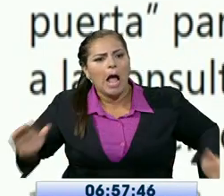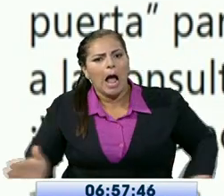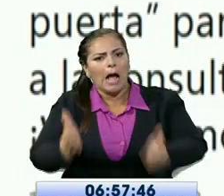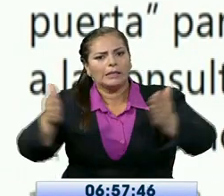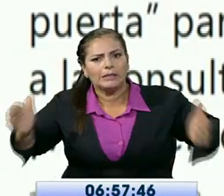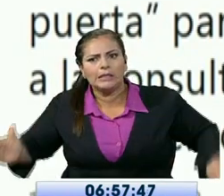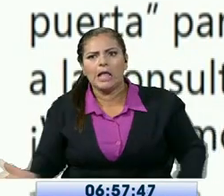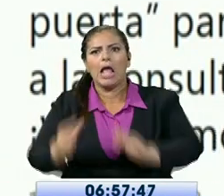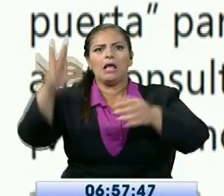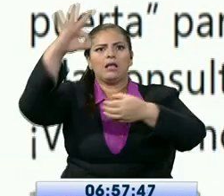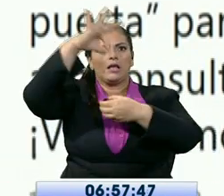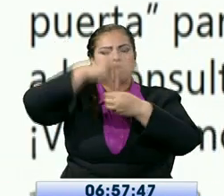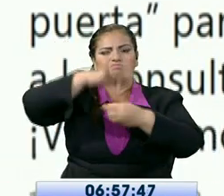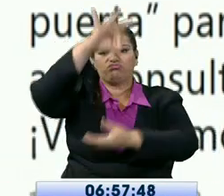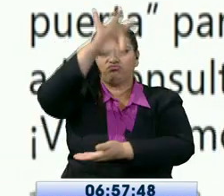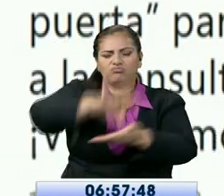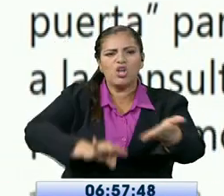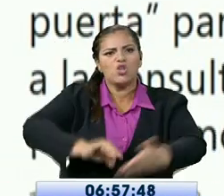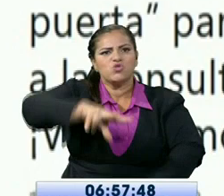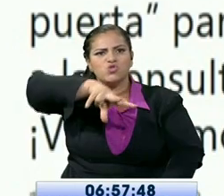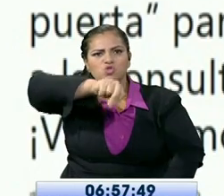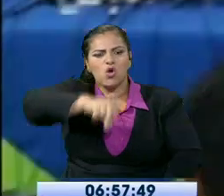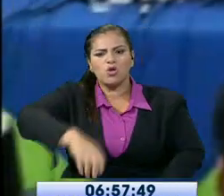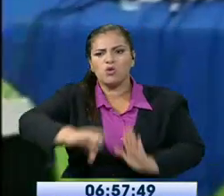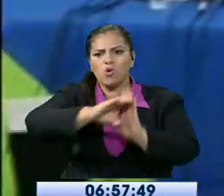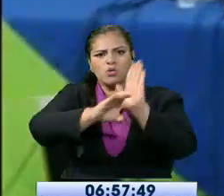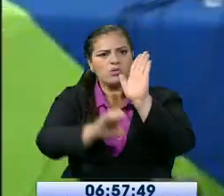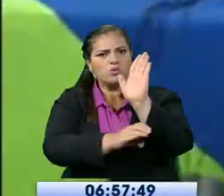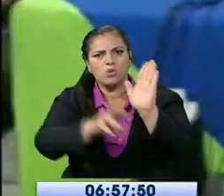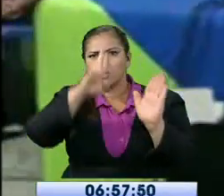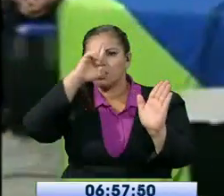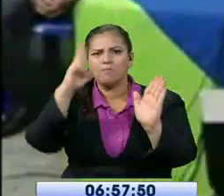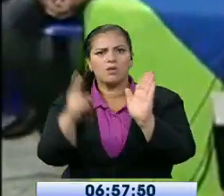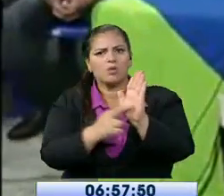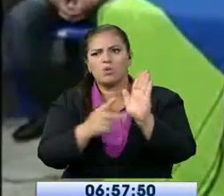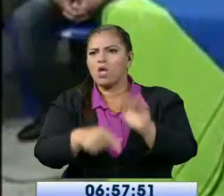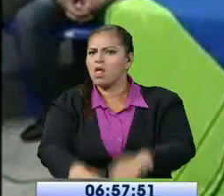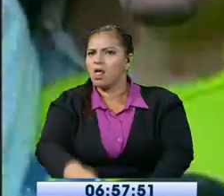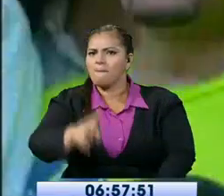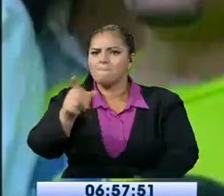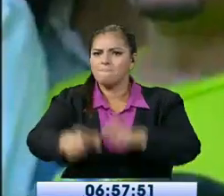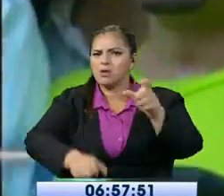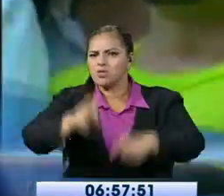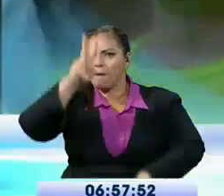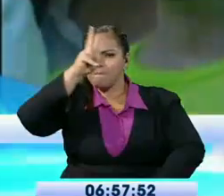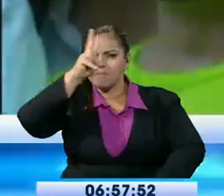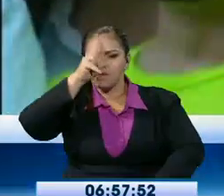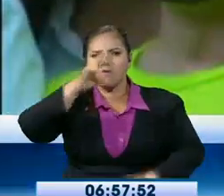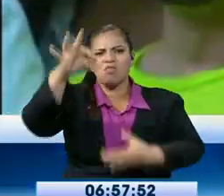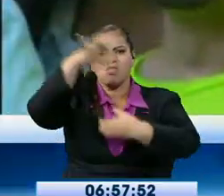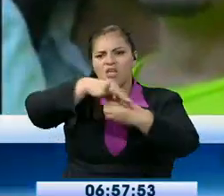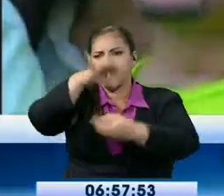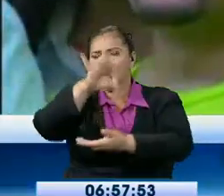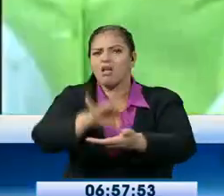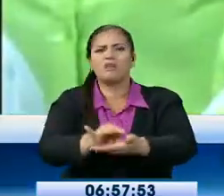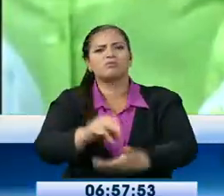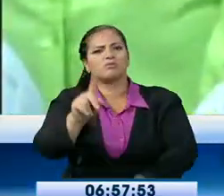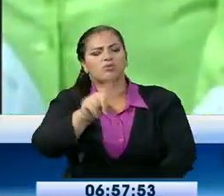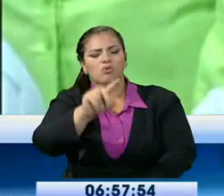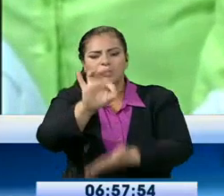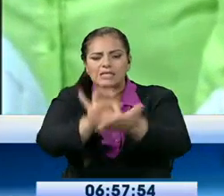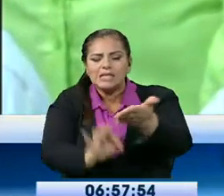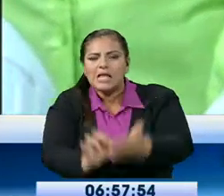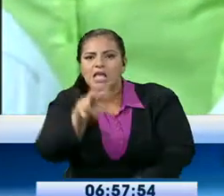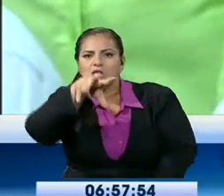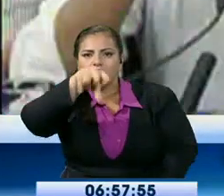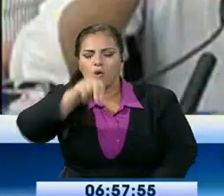a la consulta tramposa e inconstitucional". Aún no se ha confirmado a qué ciudad llegará el expresidente ni su agenda en Ecuador.